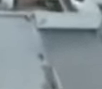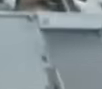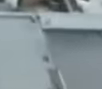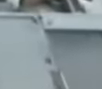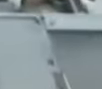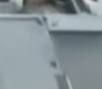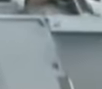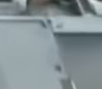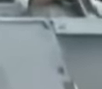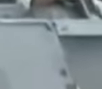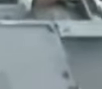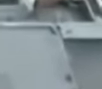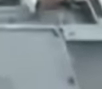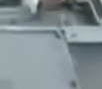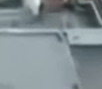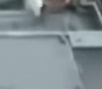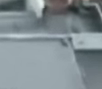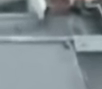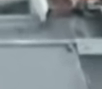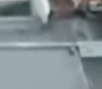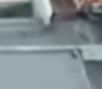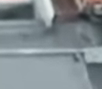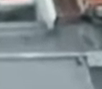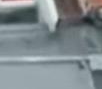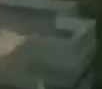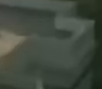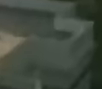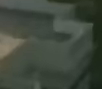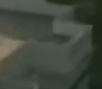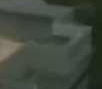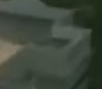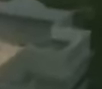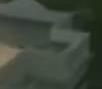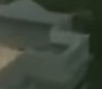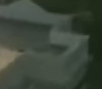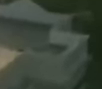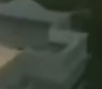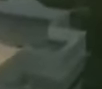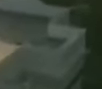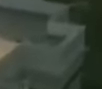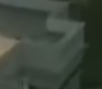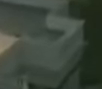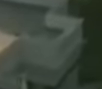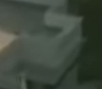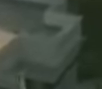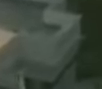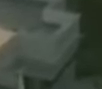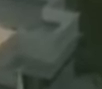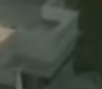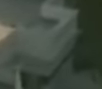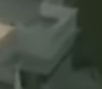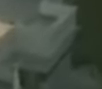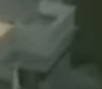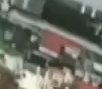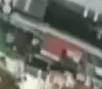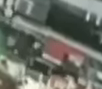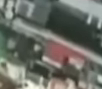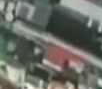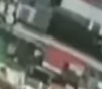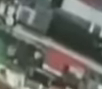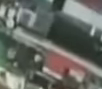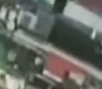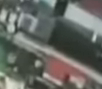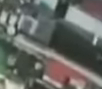Inteligencia Norteamericana para operar desde el Esequibo, fomentar la destrucción de ese territorio mediante la contaminación